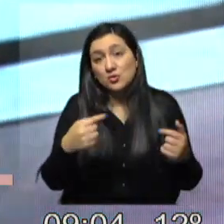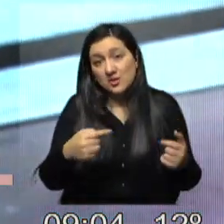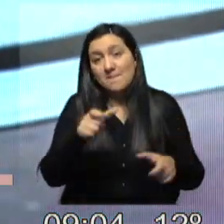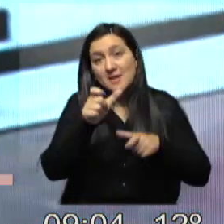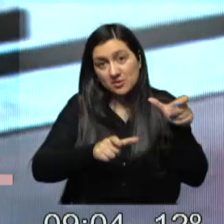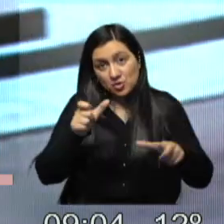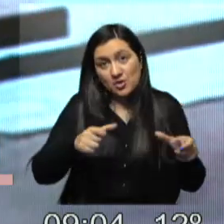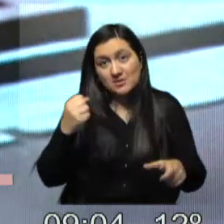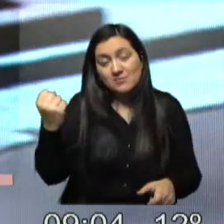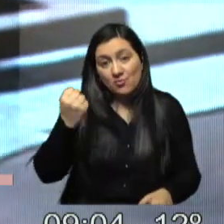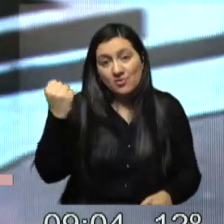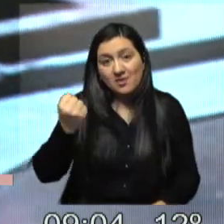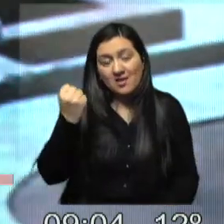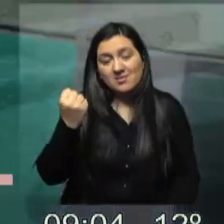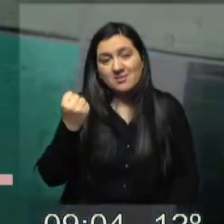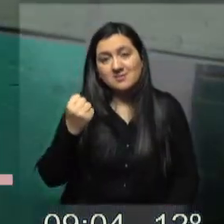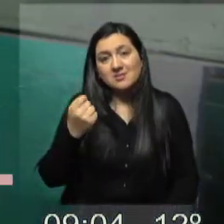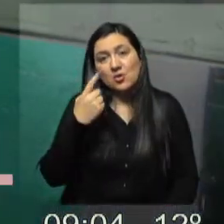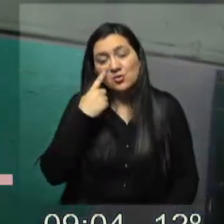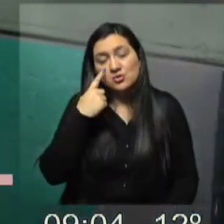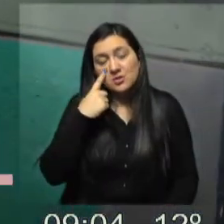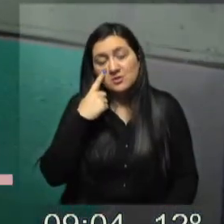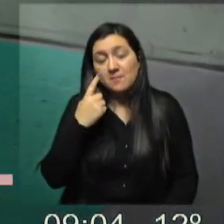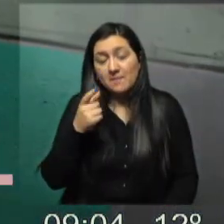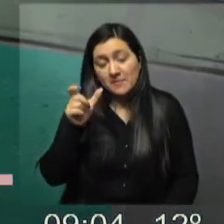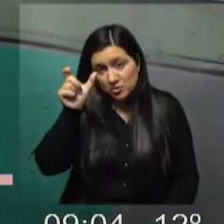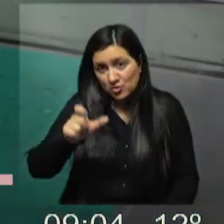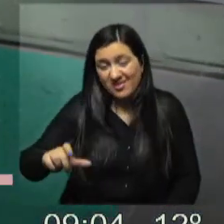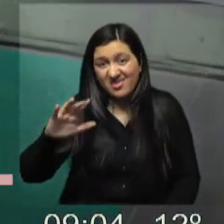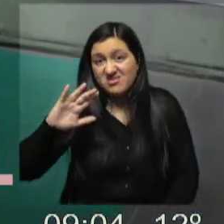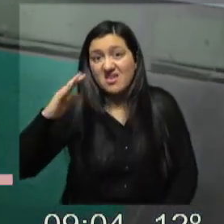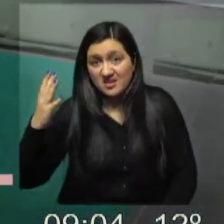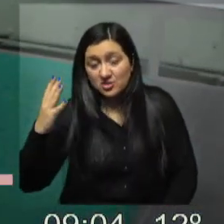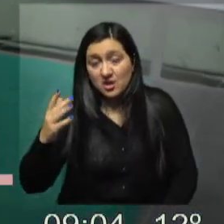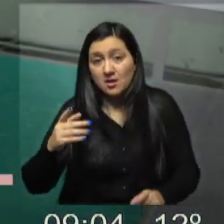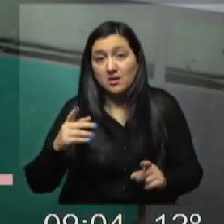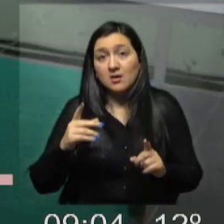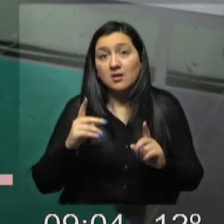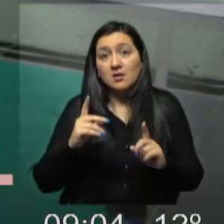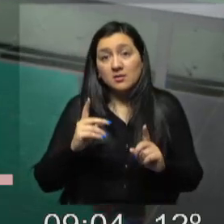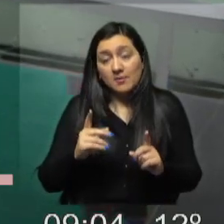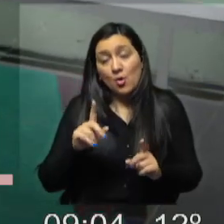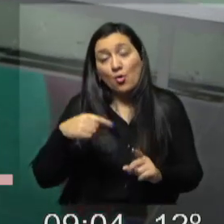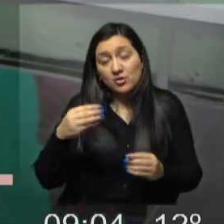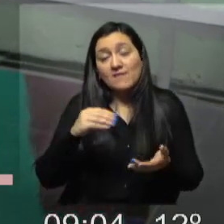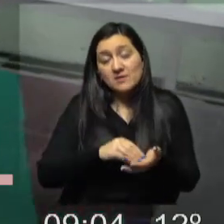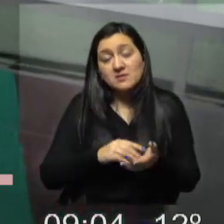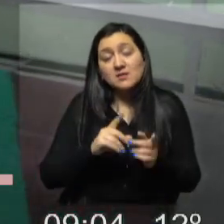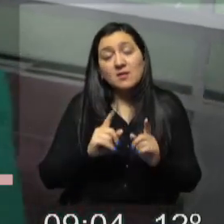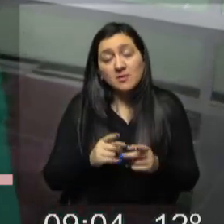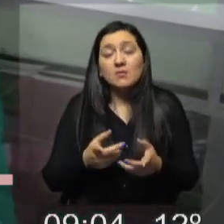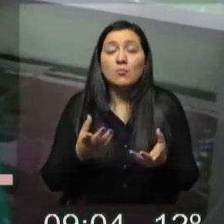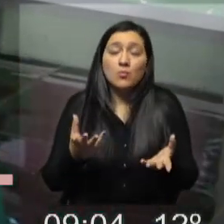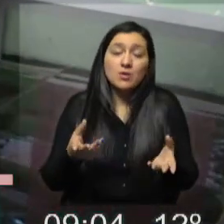perfil de estas ultraderechas que campean por el mundo también lo han tenido en otros casos, ¿no? Entonces eso